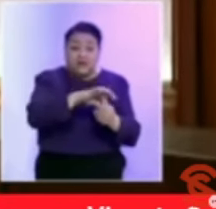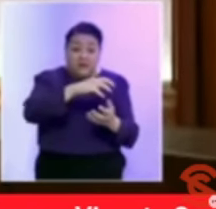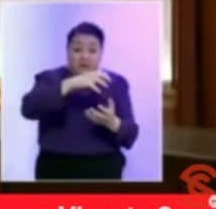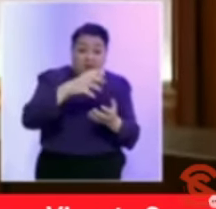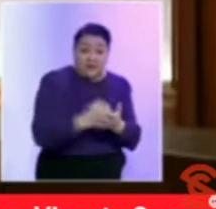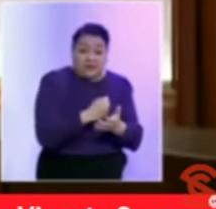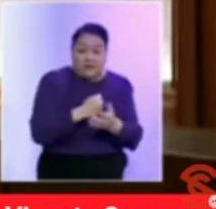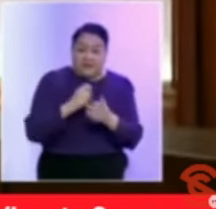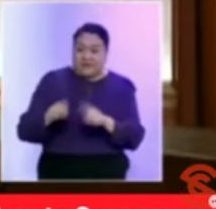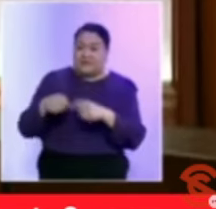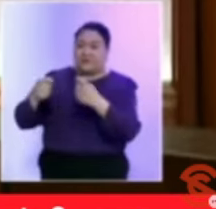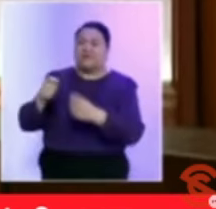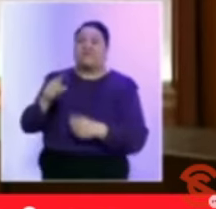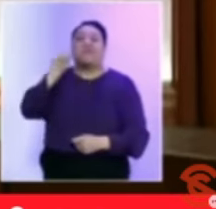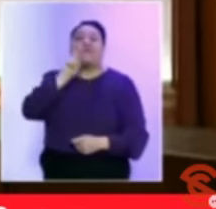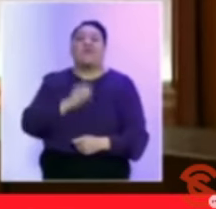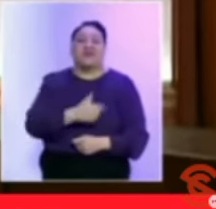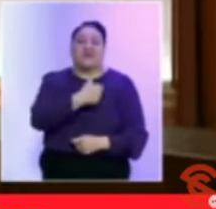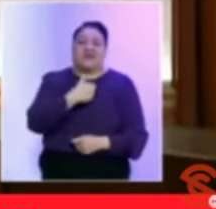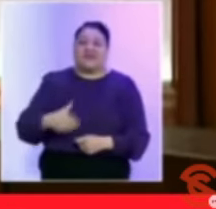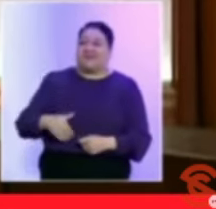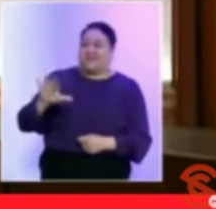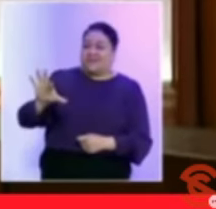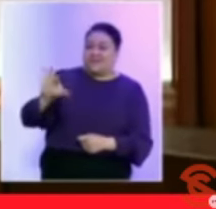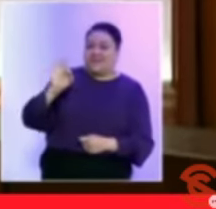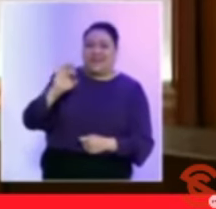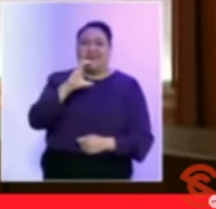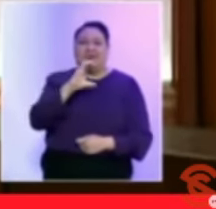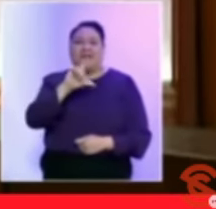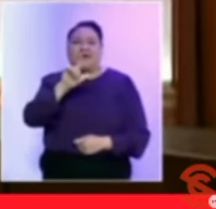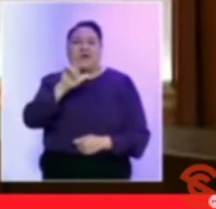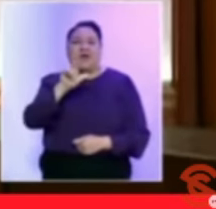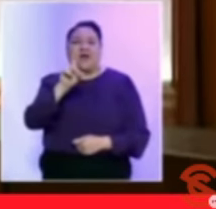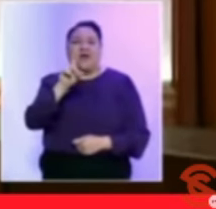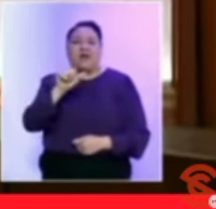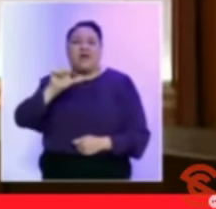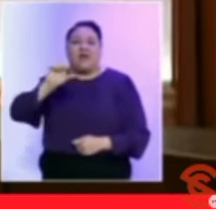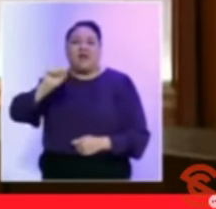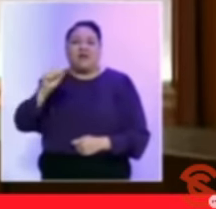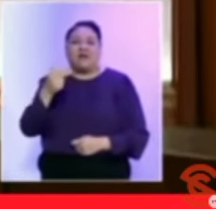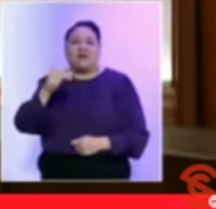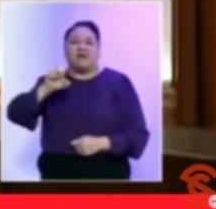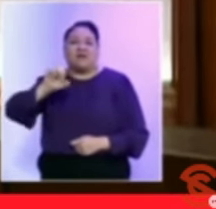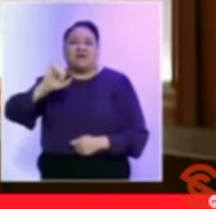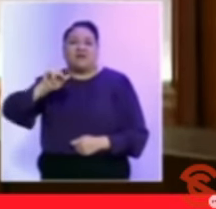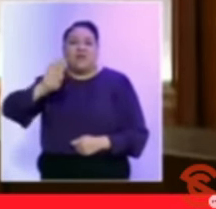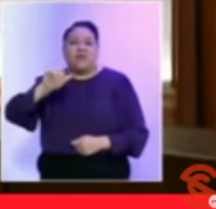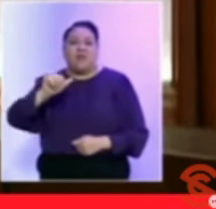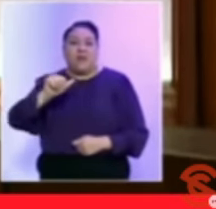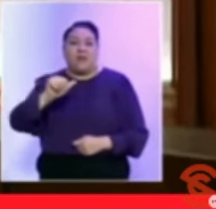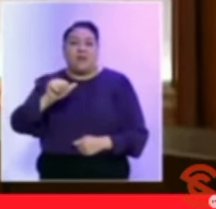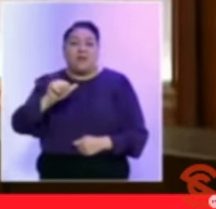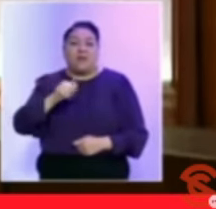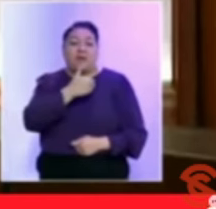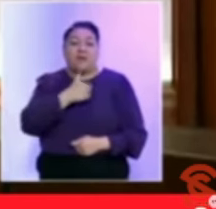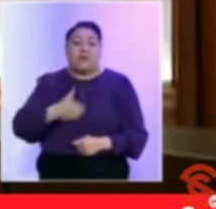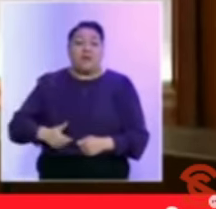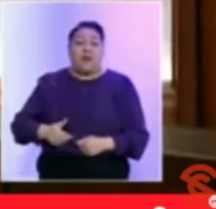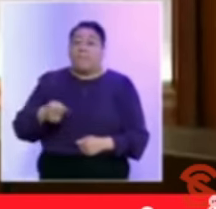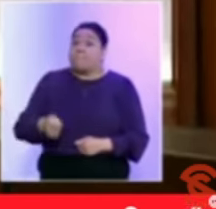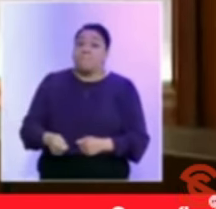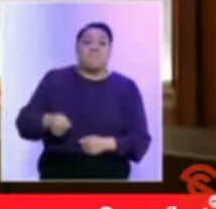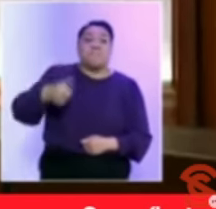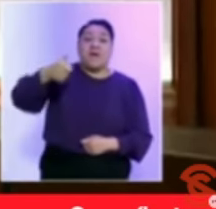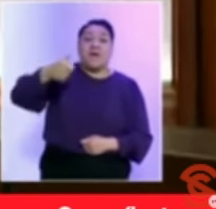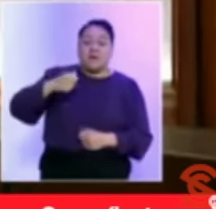presidenta electa a la doctora Claudia chin Ban pardo primera mujer en asumir